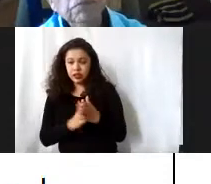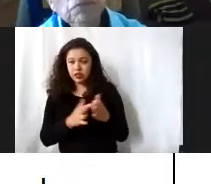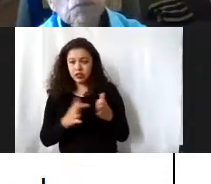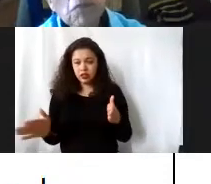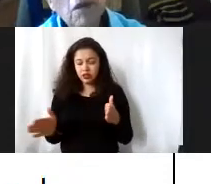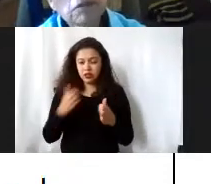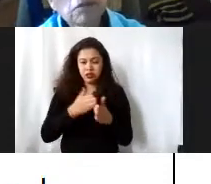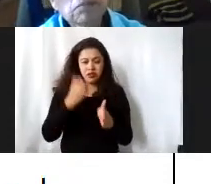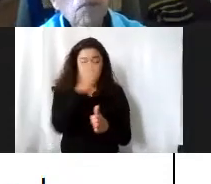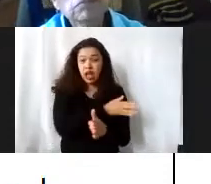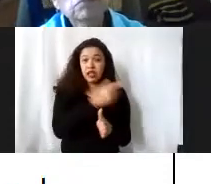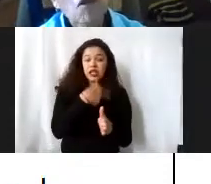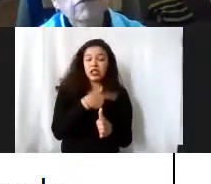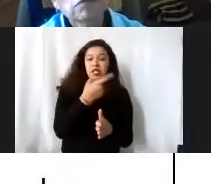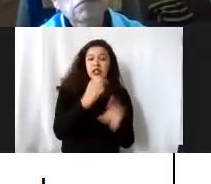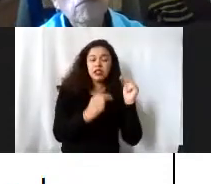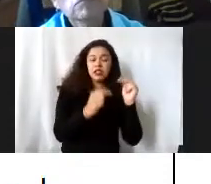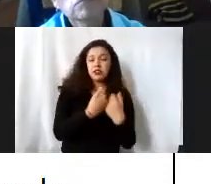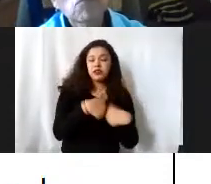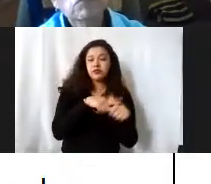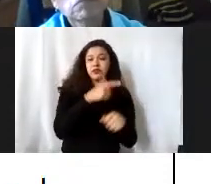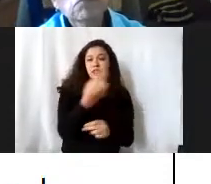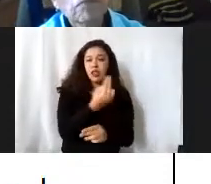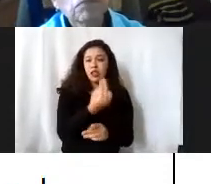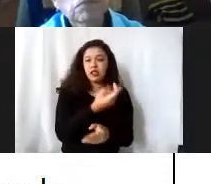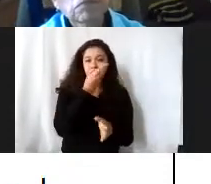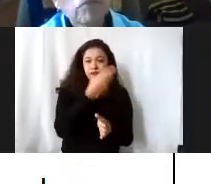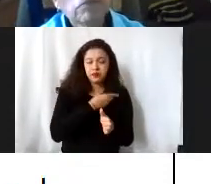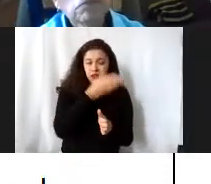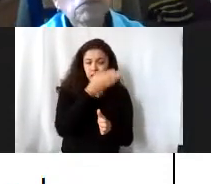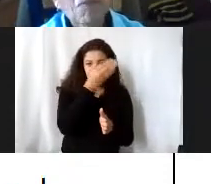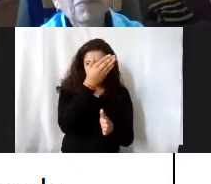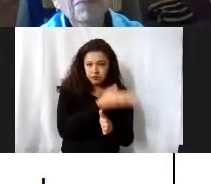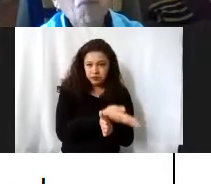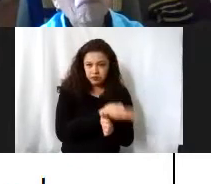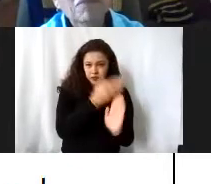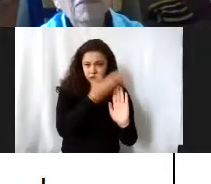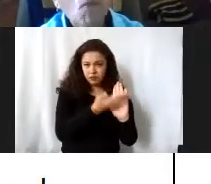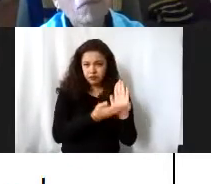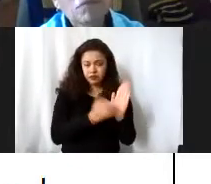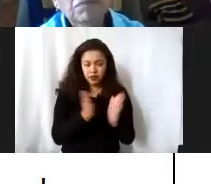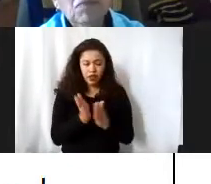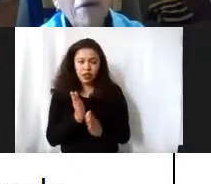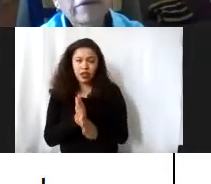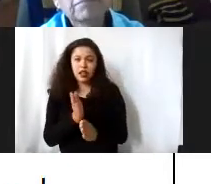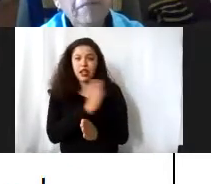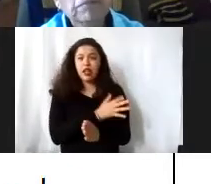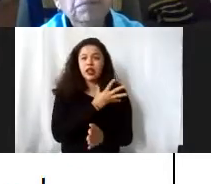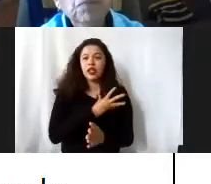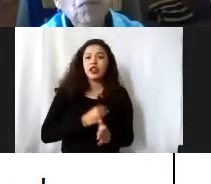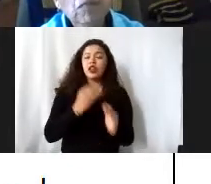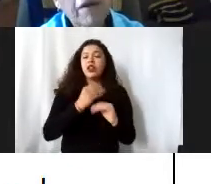marcaba como ciertas necesidades, claro, porque quizás los hijos mayores